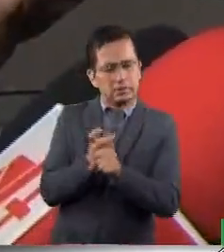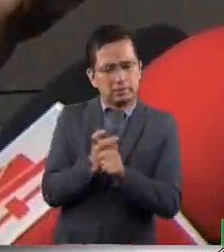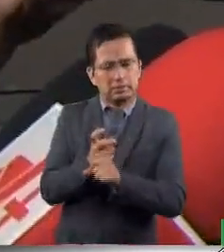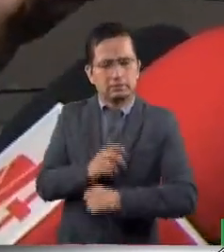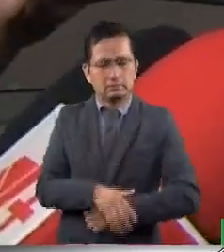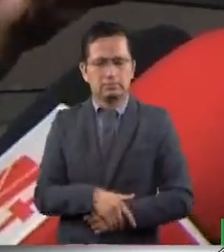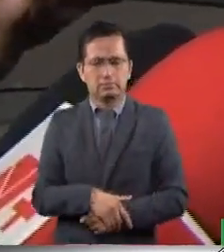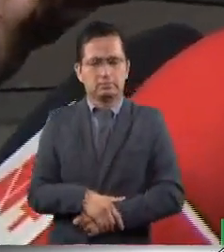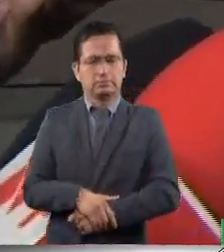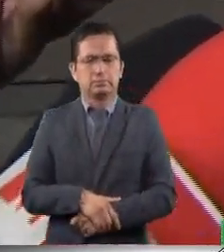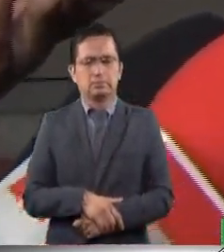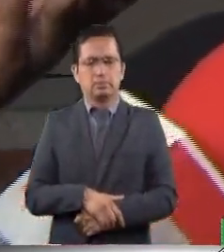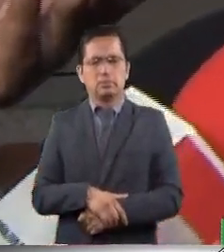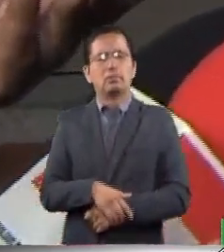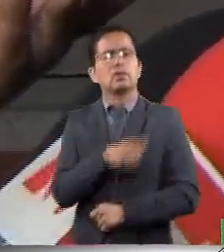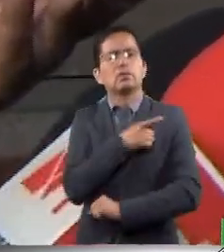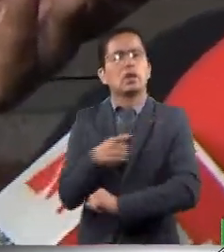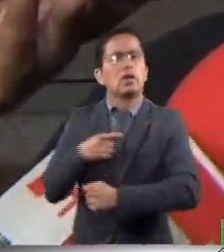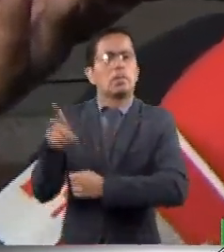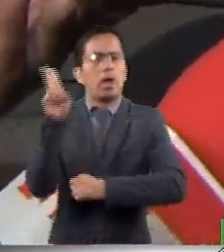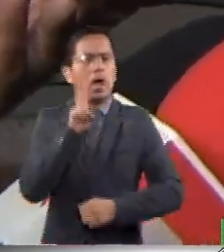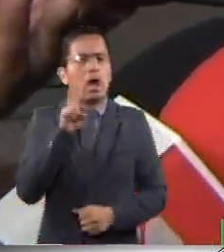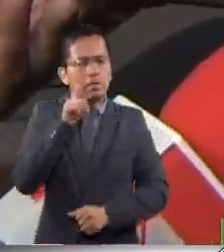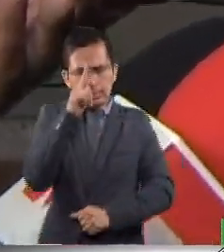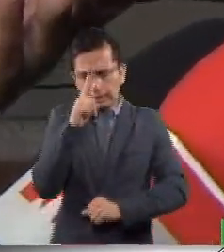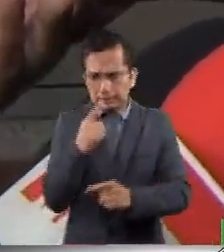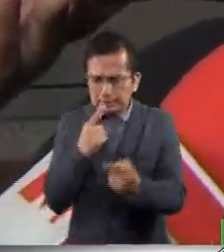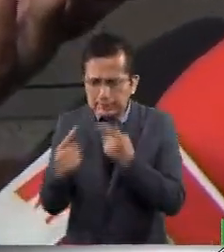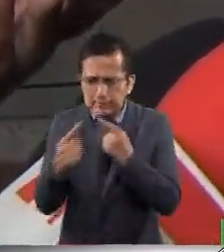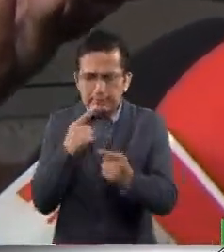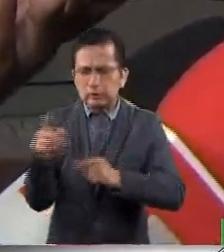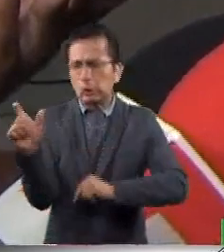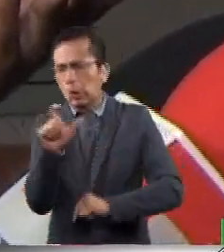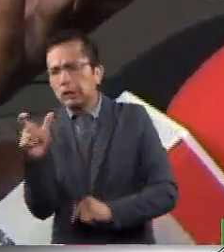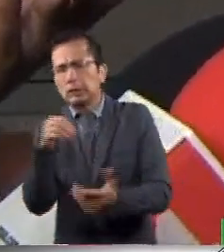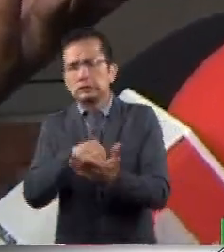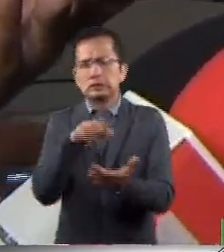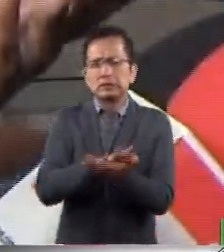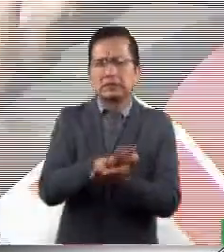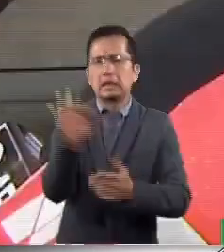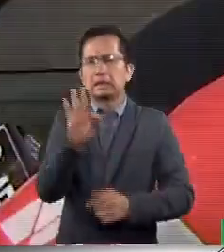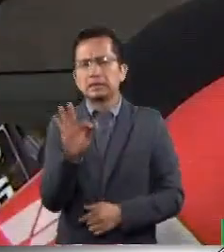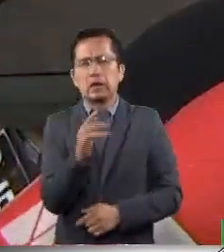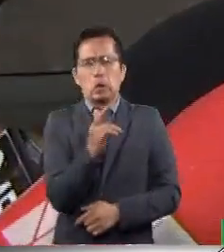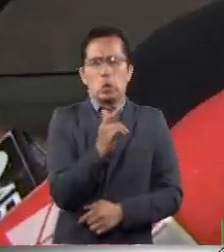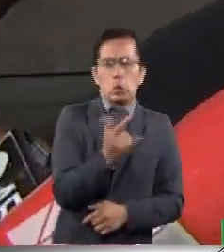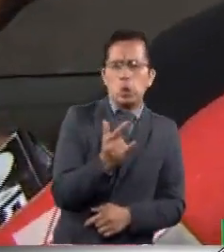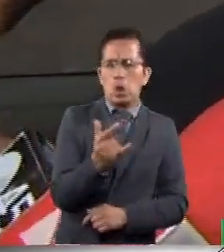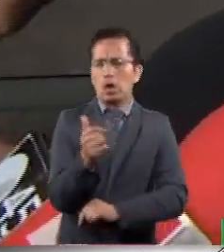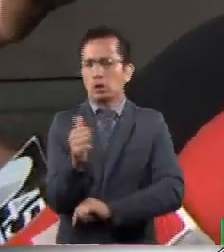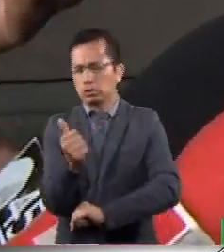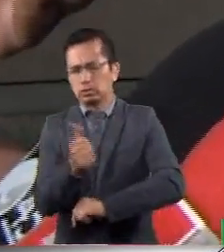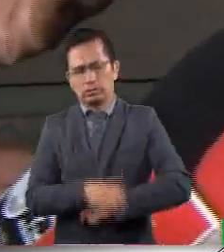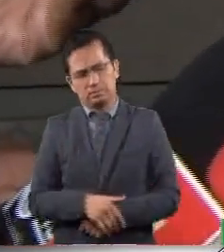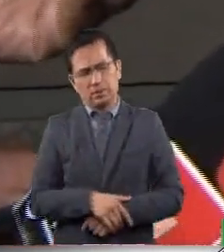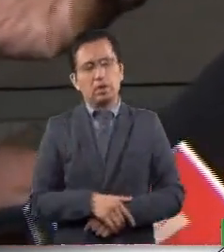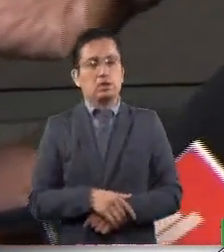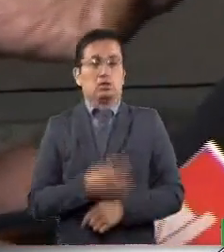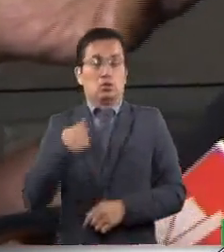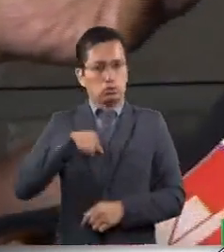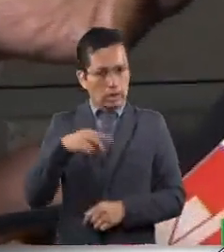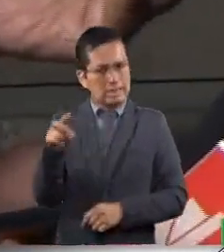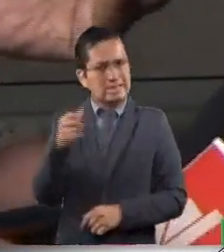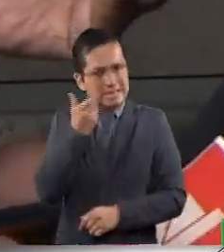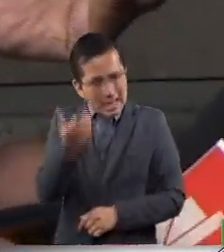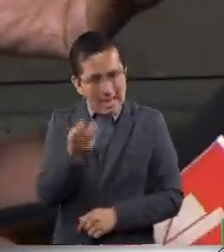Tendríamos que coordinar esfuerzos, esperemos que sea en julio, los primeros días de agosto, tendremos que revisarlo. Se están buscando las soluciones, se